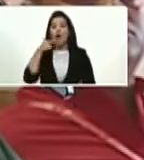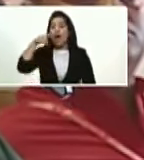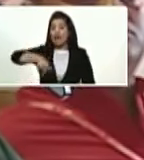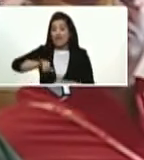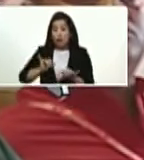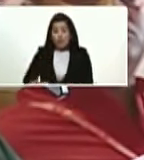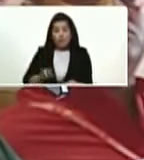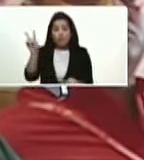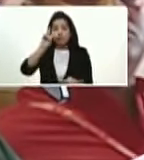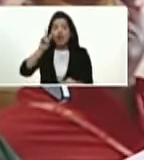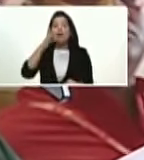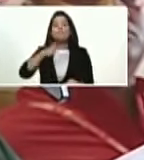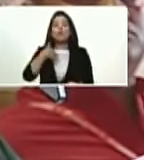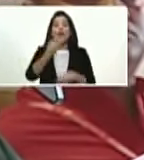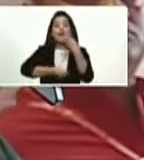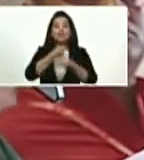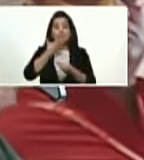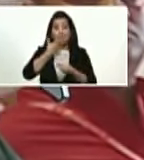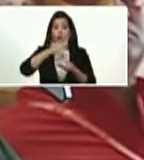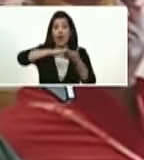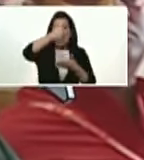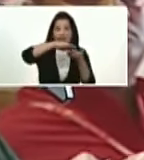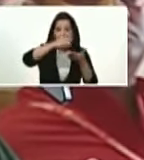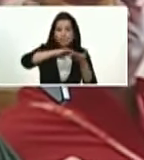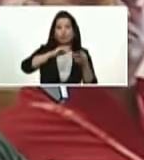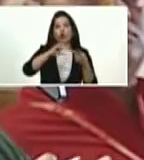de los estuches, de las laptops y